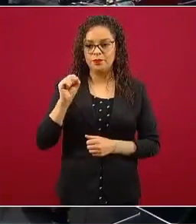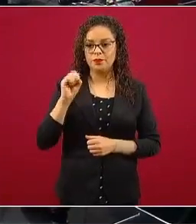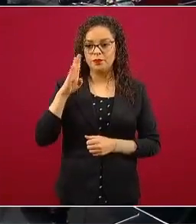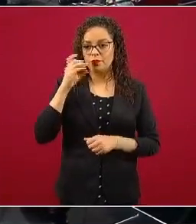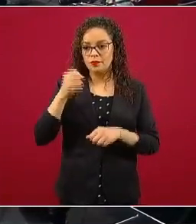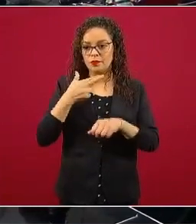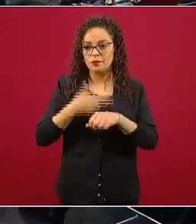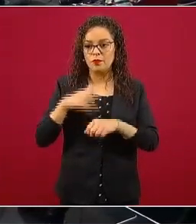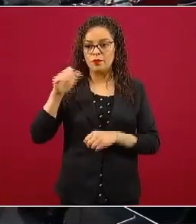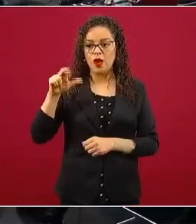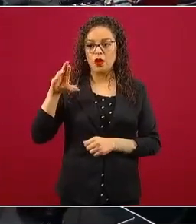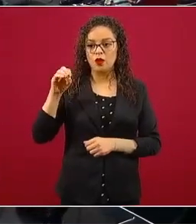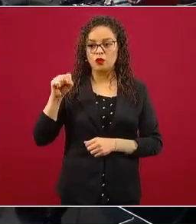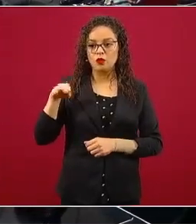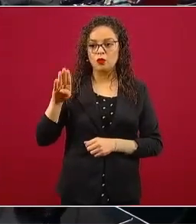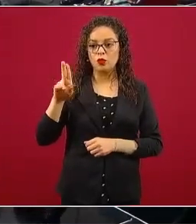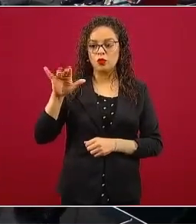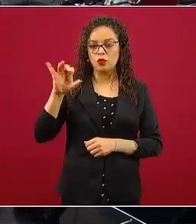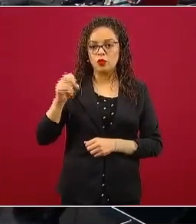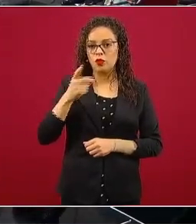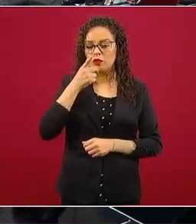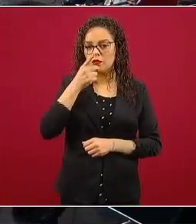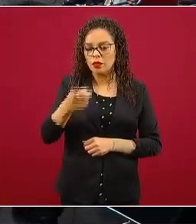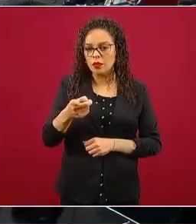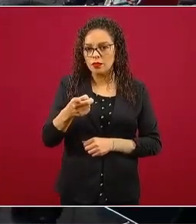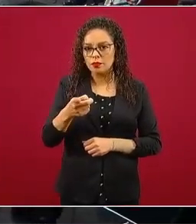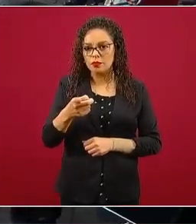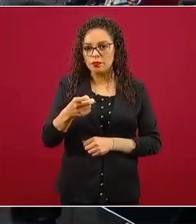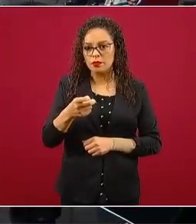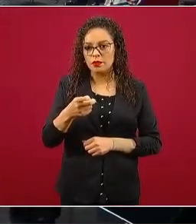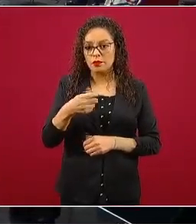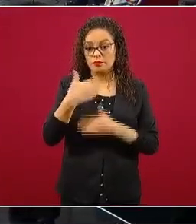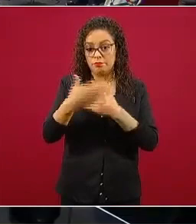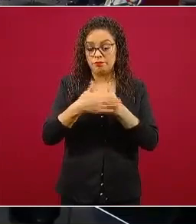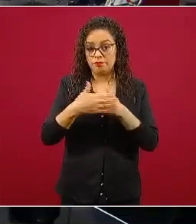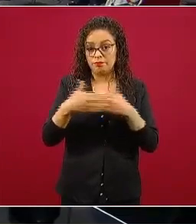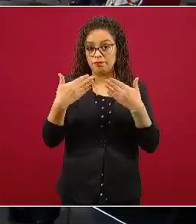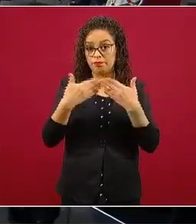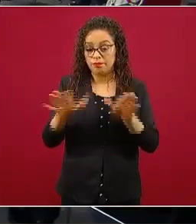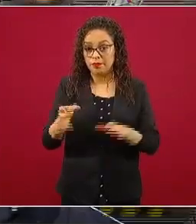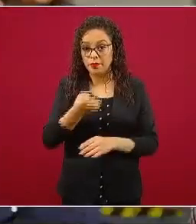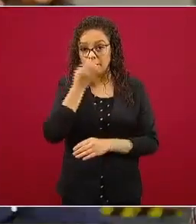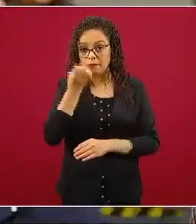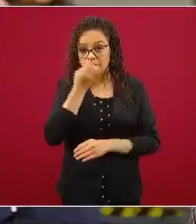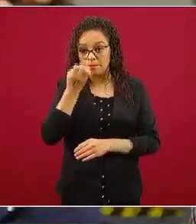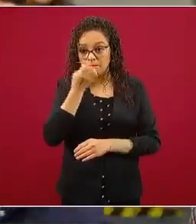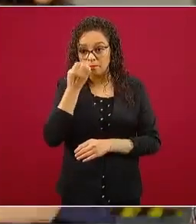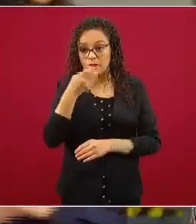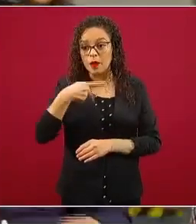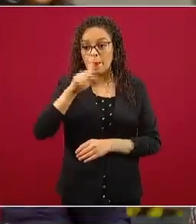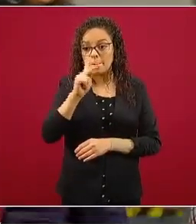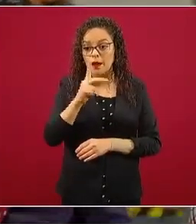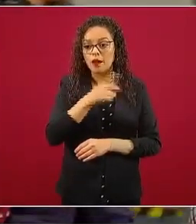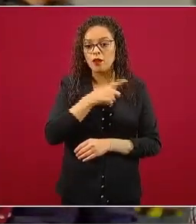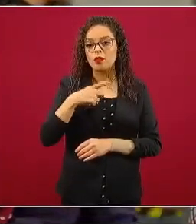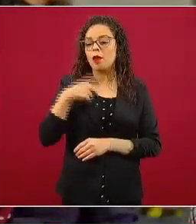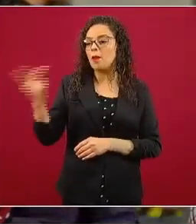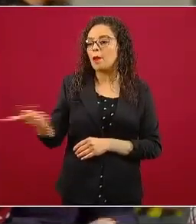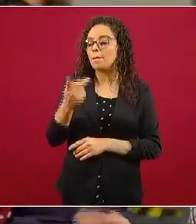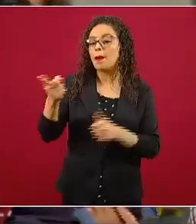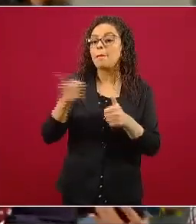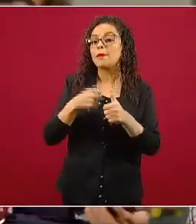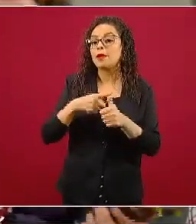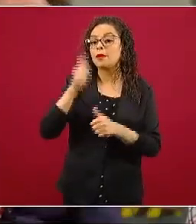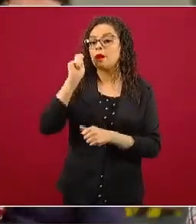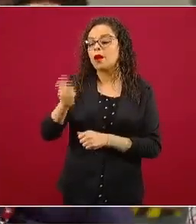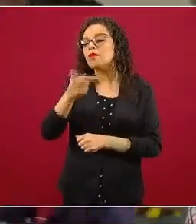Bucio, propone el regreso a clases siempre y cuando se les consulte a los padres de familia si